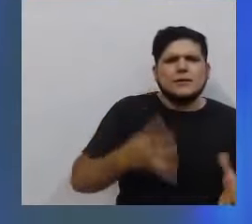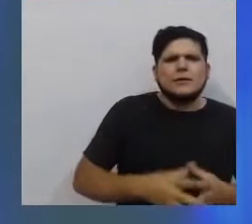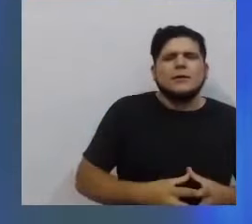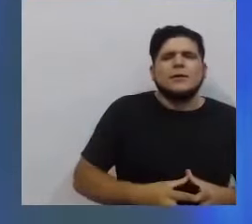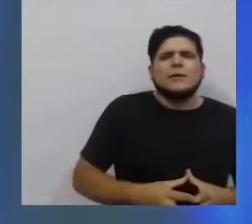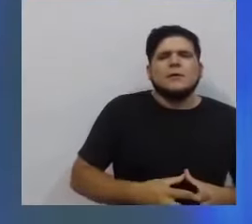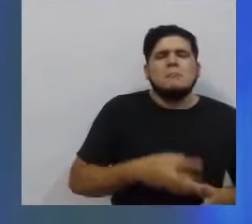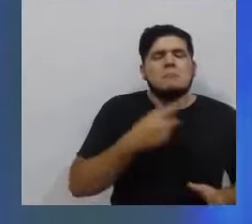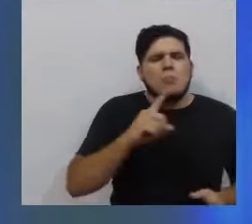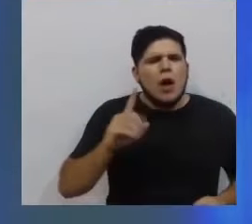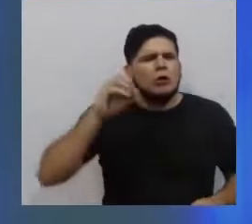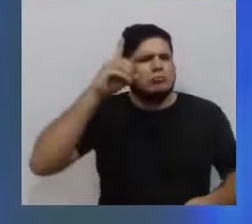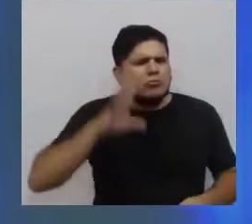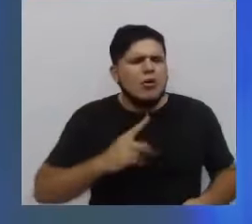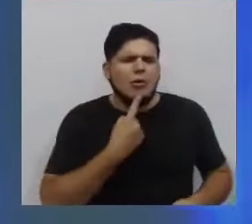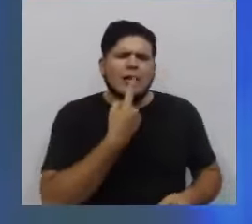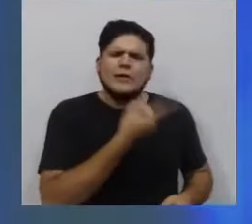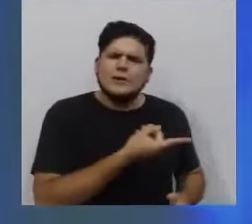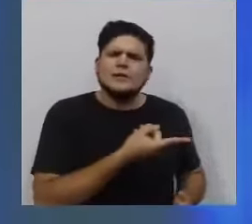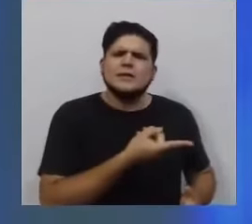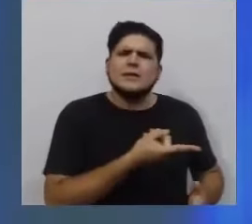mira que te mando que te esfuerces